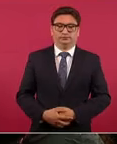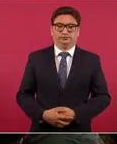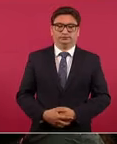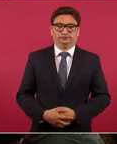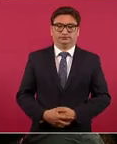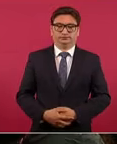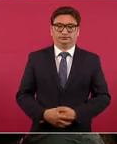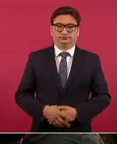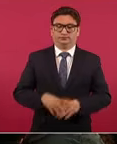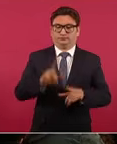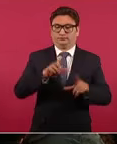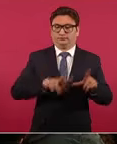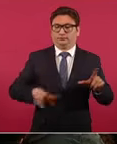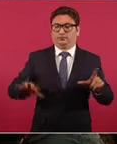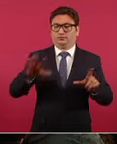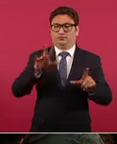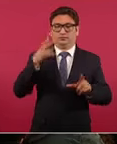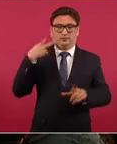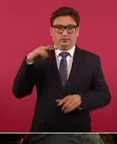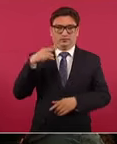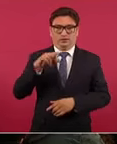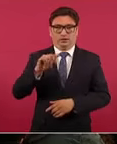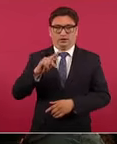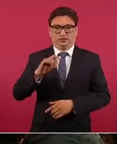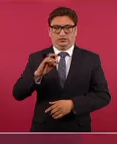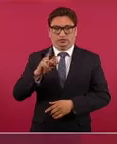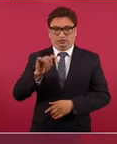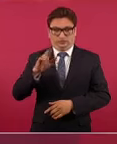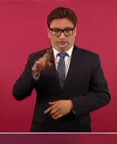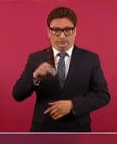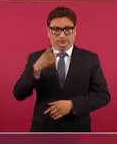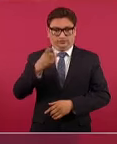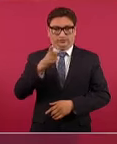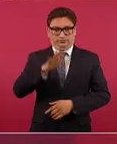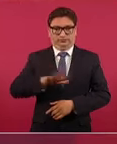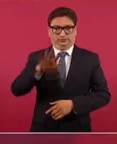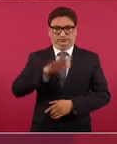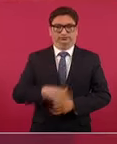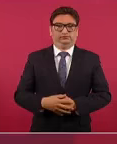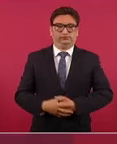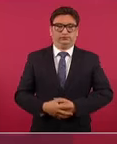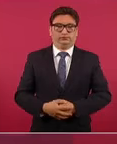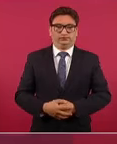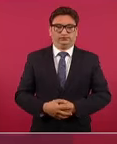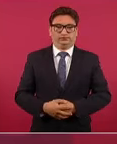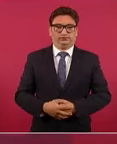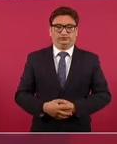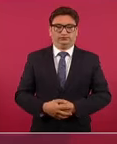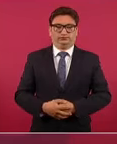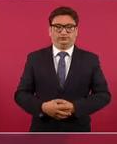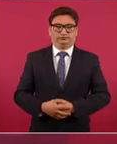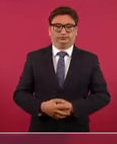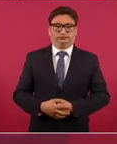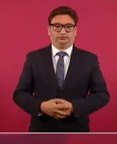por la zona de actopan veracruz y aquí por los tuxtlas